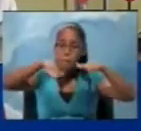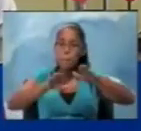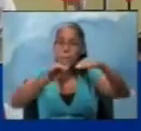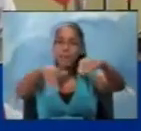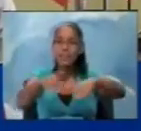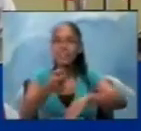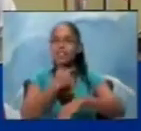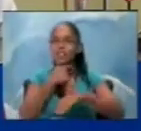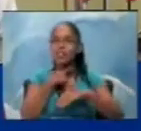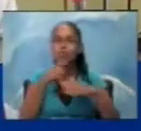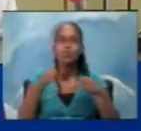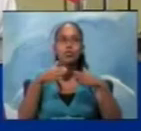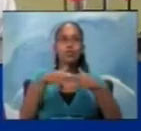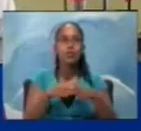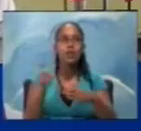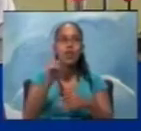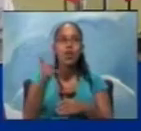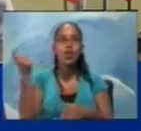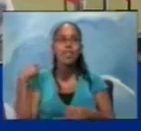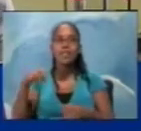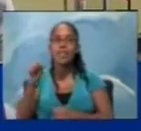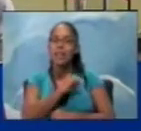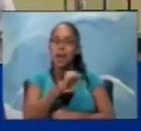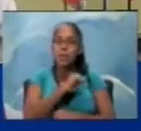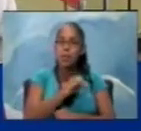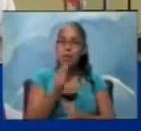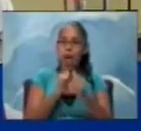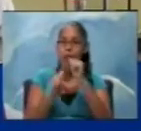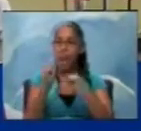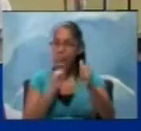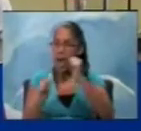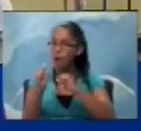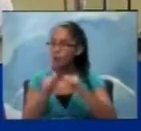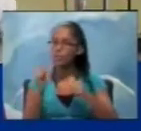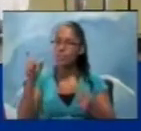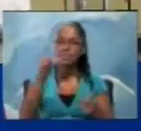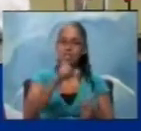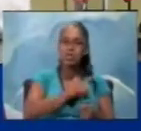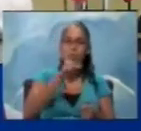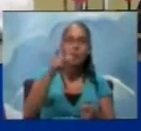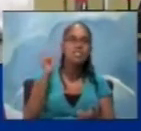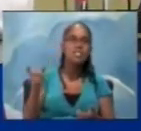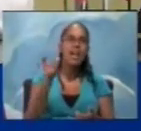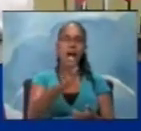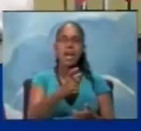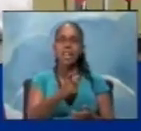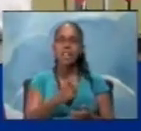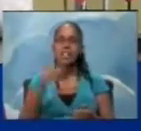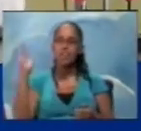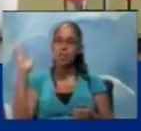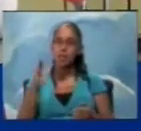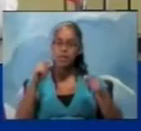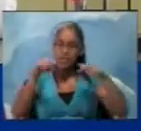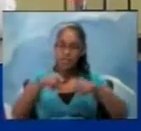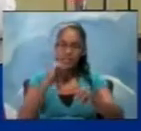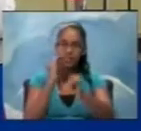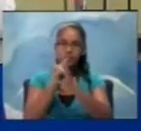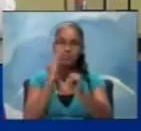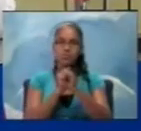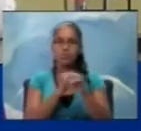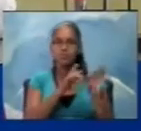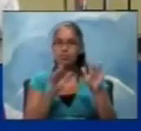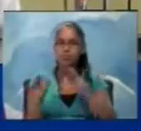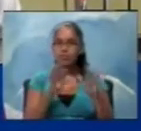guste navegar, que no le tengan miedo al agua. Necesitamos esa gente. Métanse al portal, mándenme